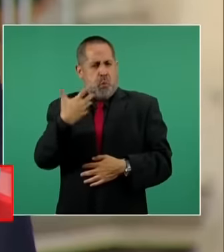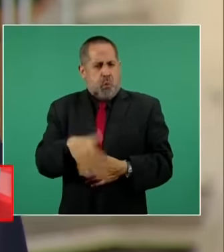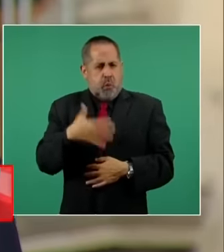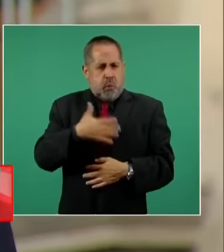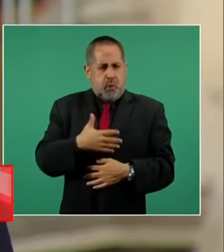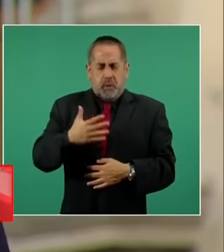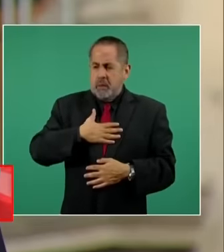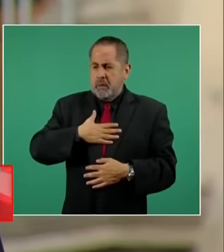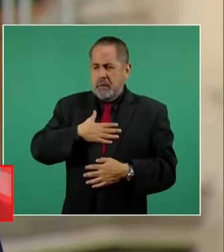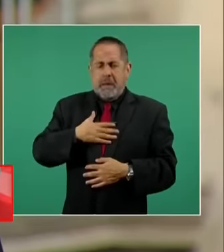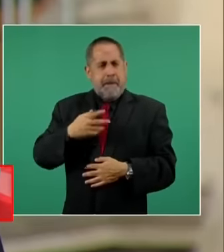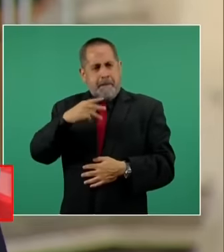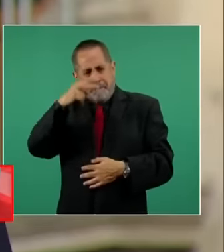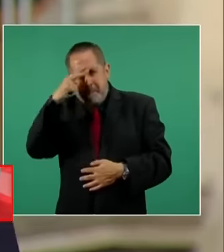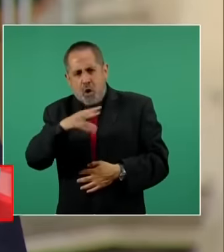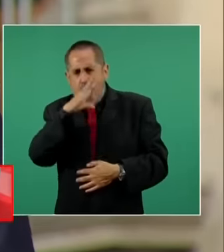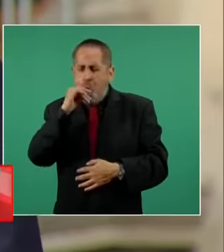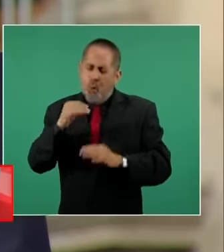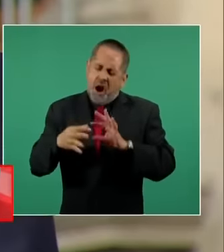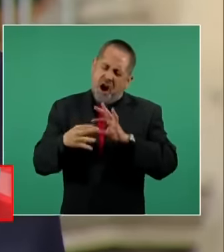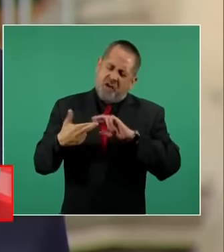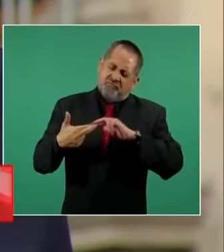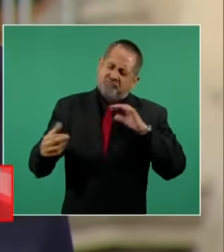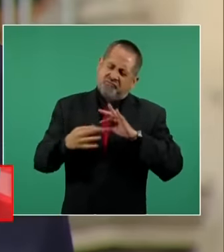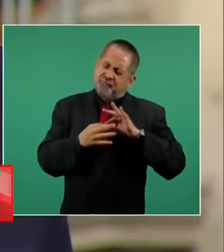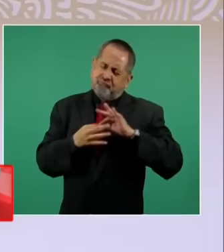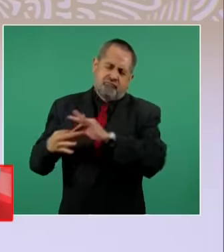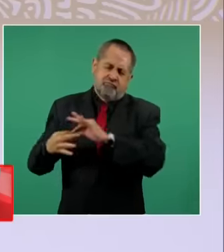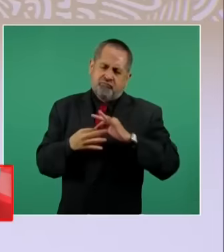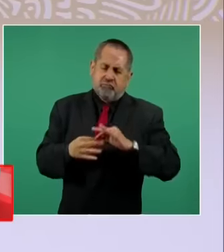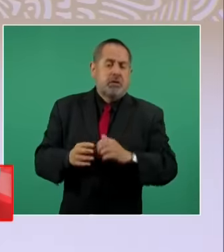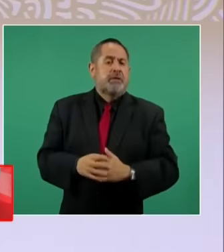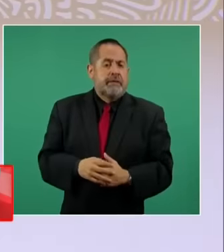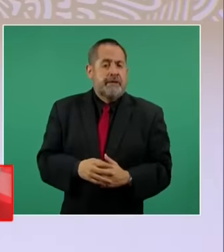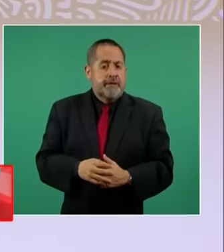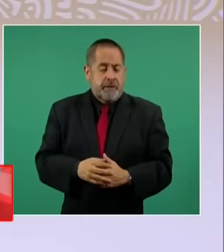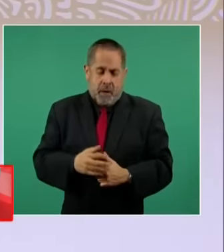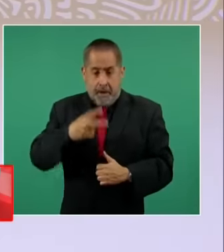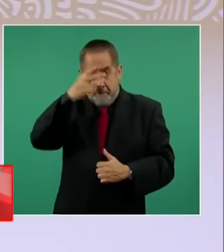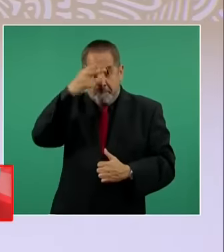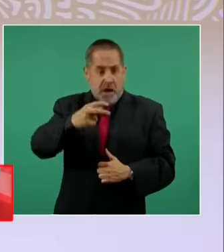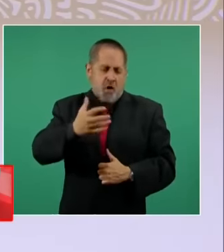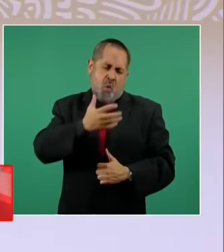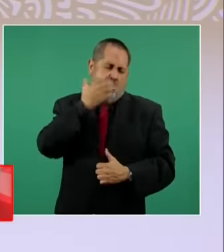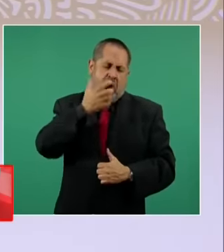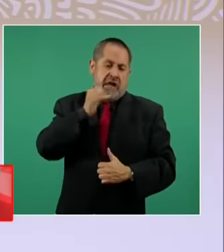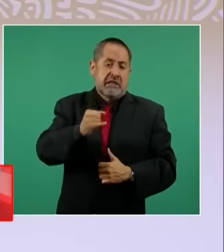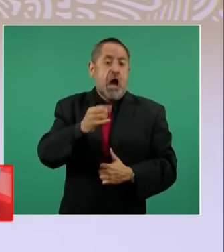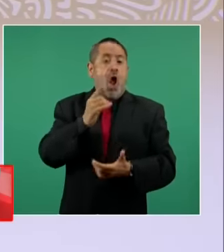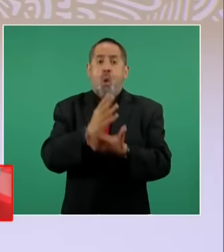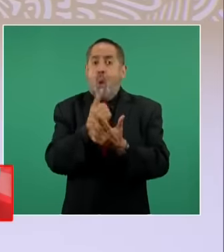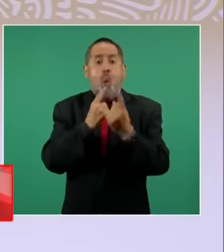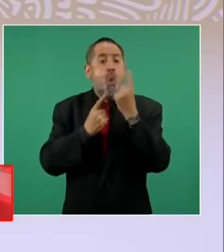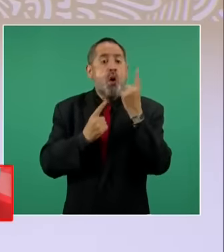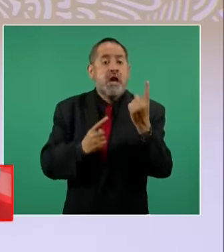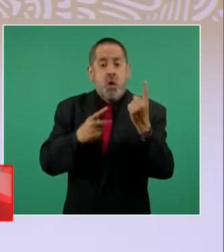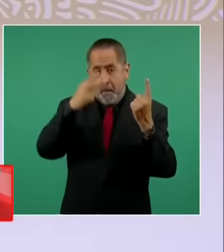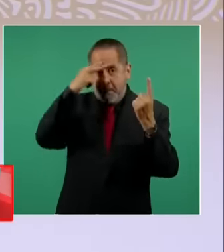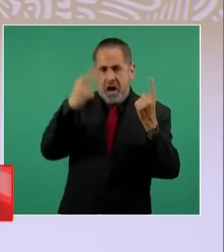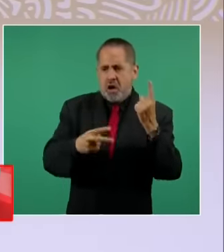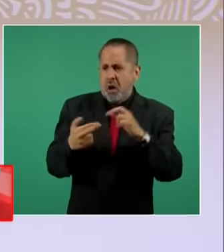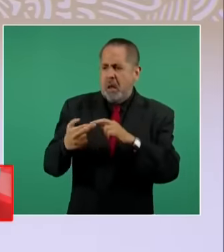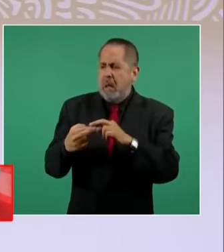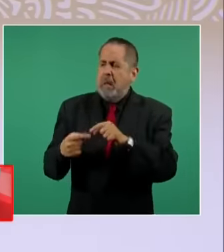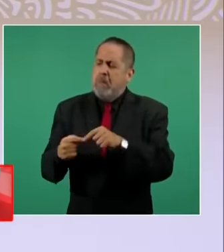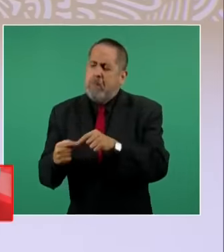de nuestras relaciones. Fiel a sus mejores tradiciones, México fue el único país de América Latina que no rompió